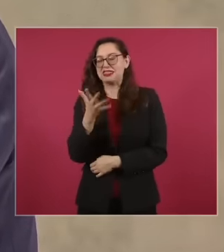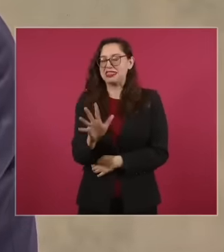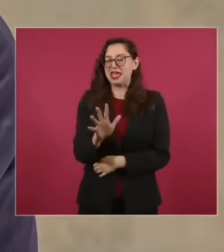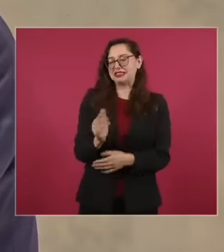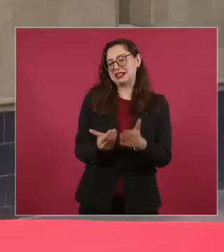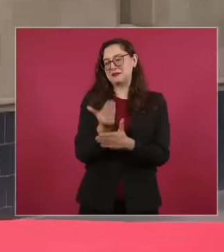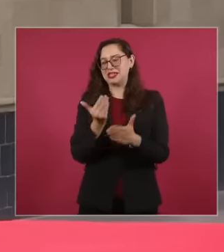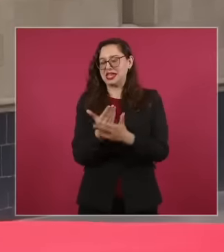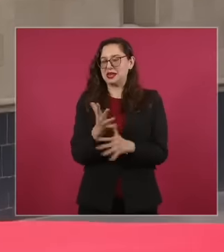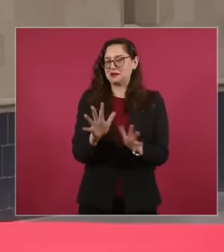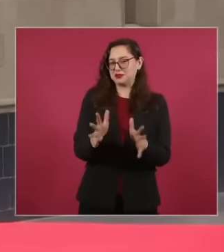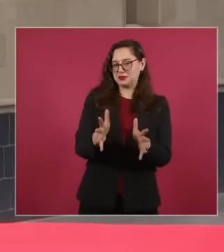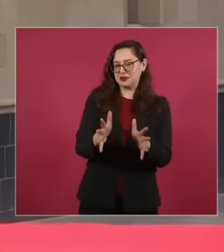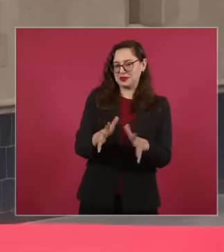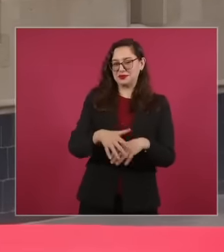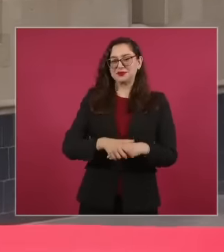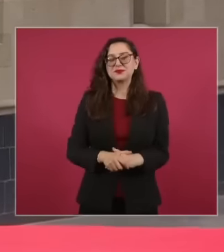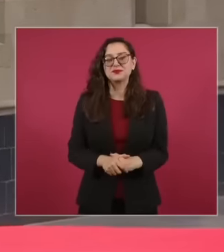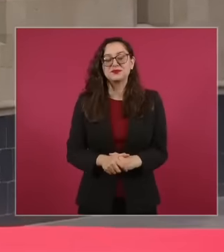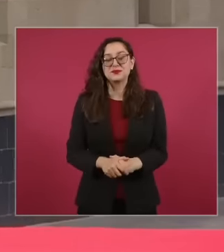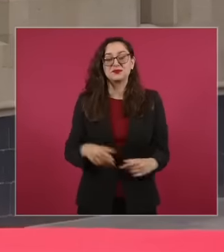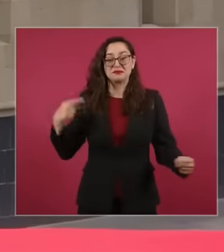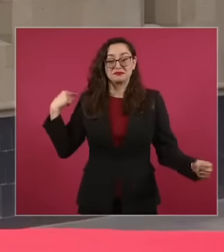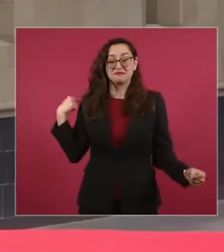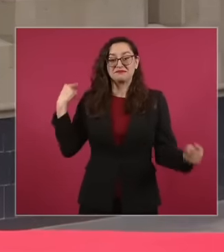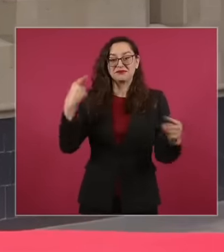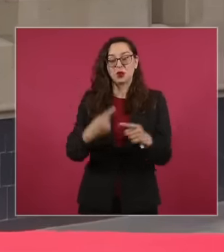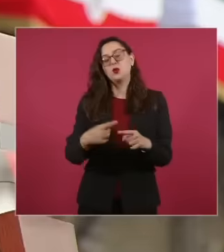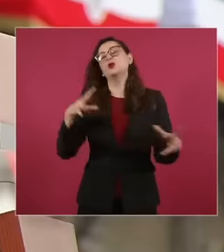promedio. Hasta ahora llevamos